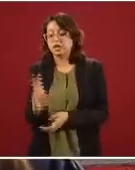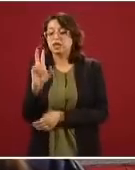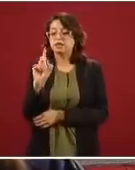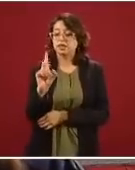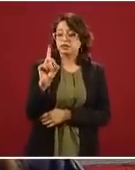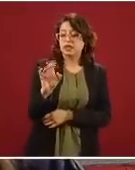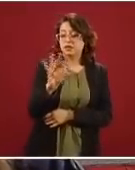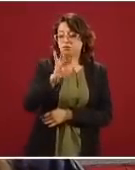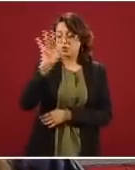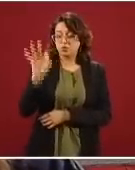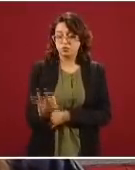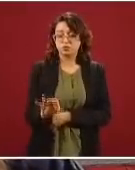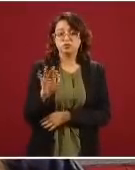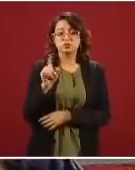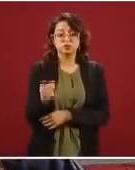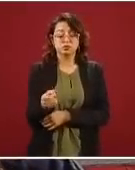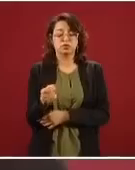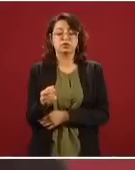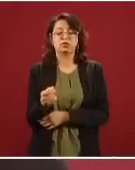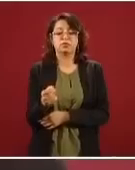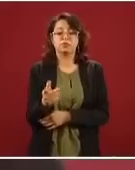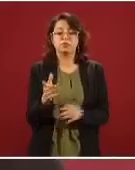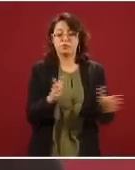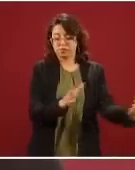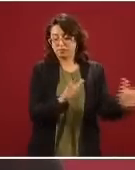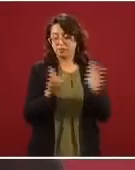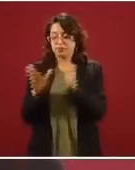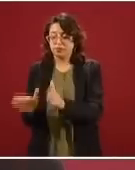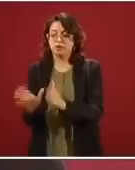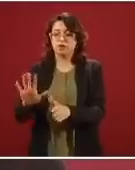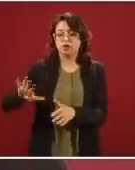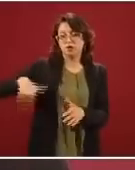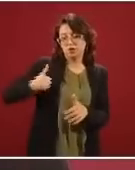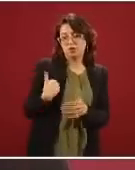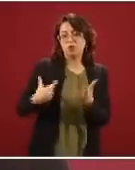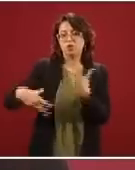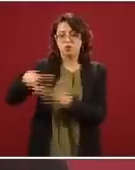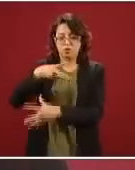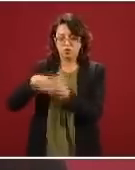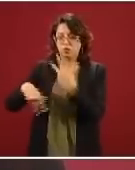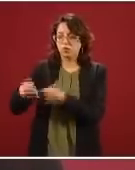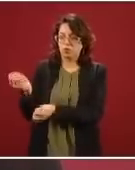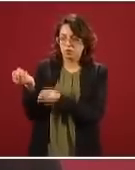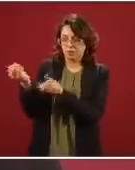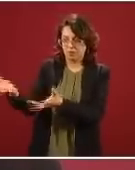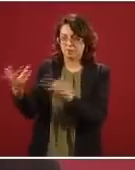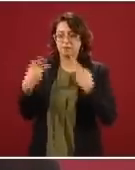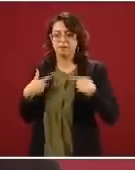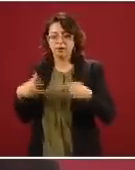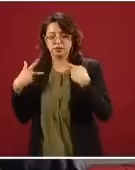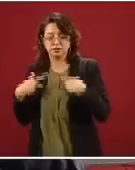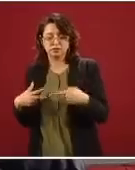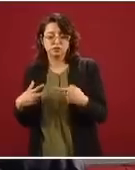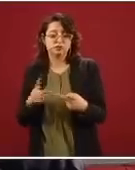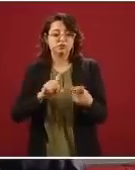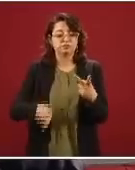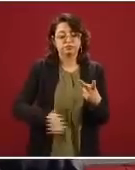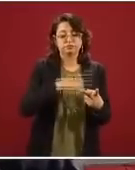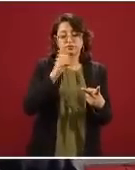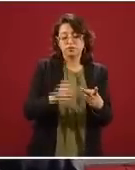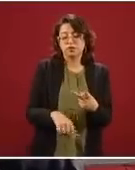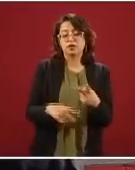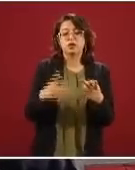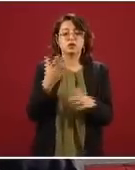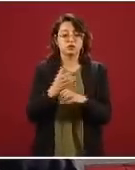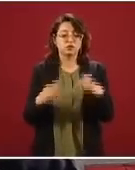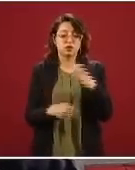30%, si son asegurados, el 30% se destina a un fondo resarcitorio. Si son bienes abandonados, es un